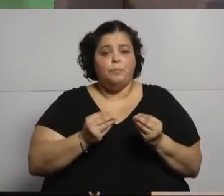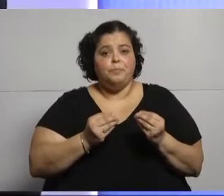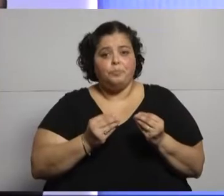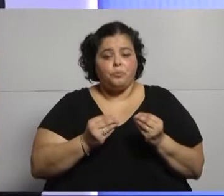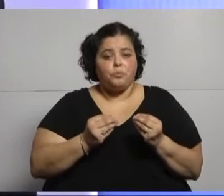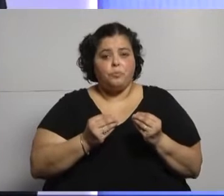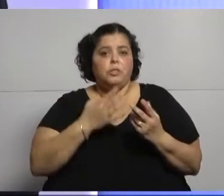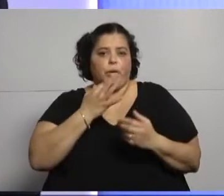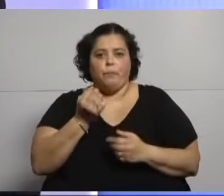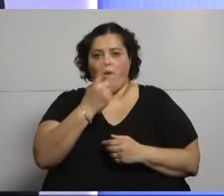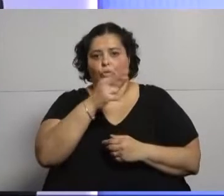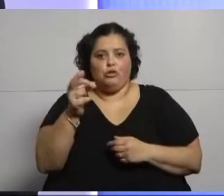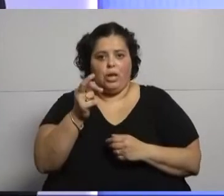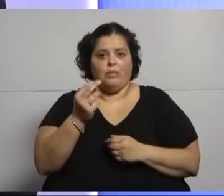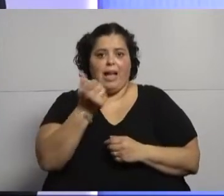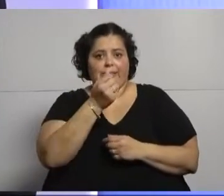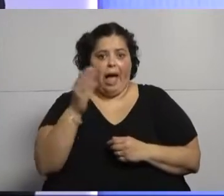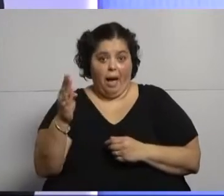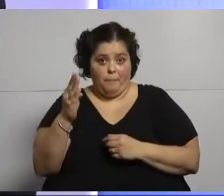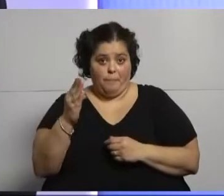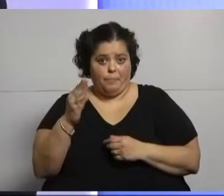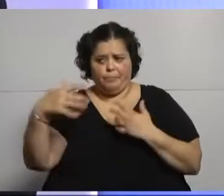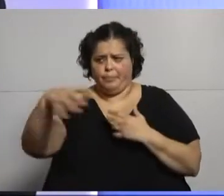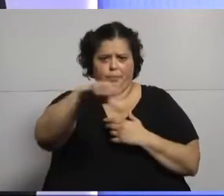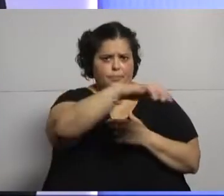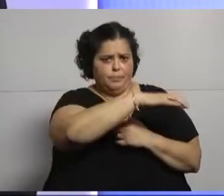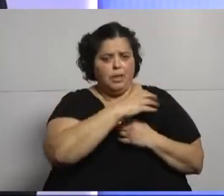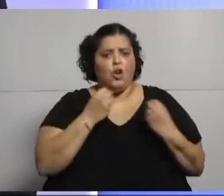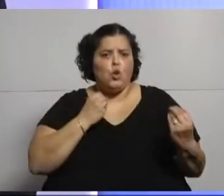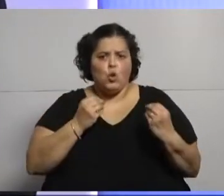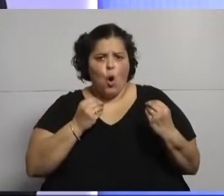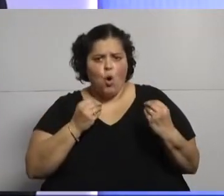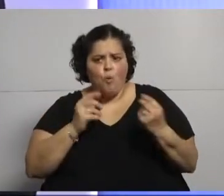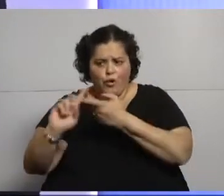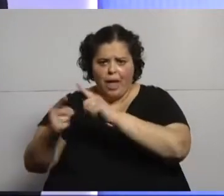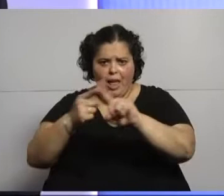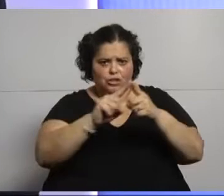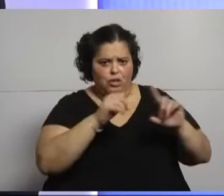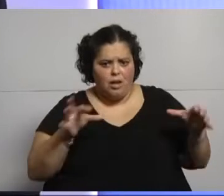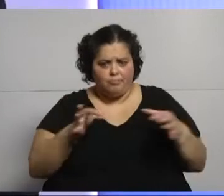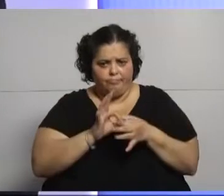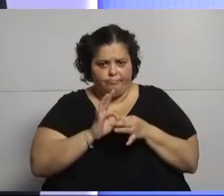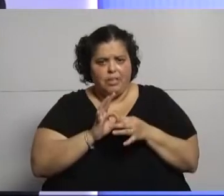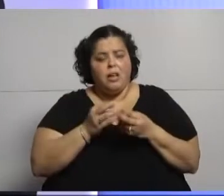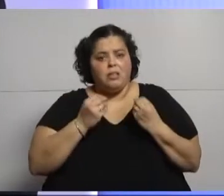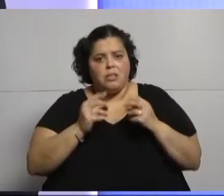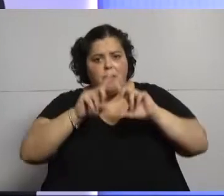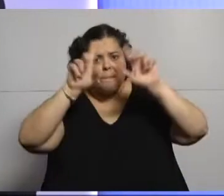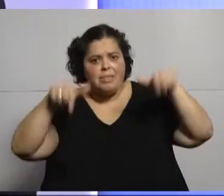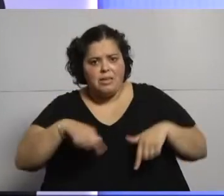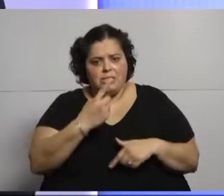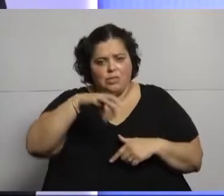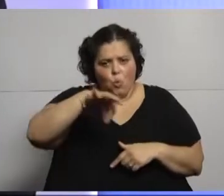sé, 200 aplicaciones por todos lados y rápidamente tuvimos que salir a interoperar, tener ventanillas únicas y servicios